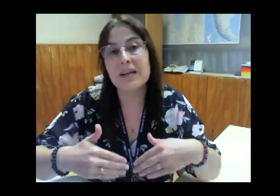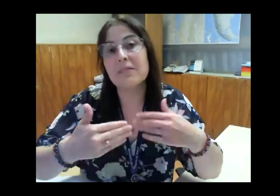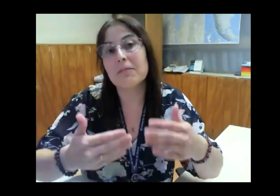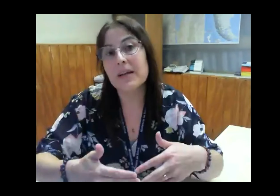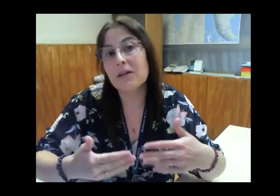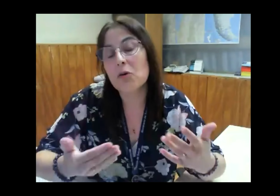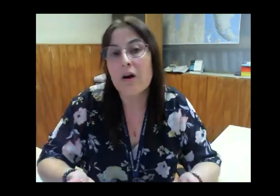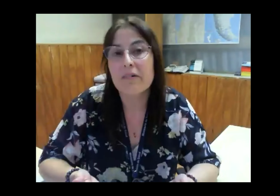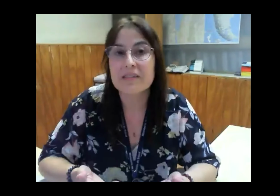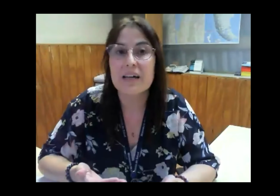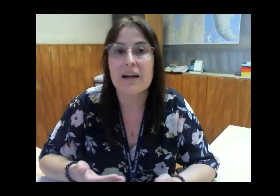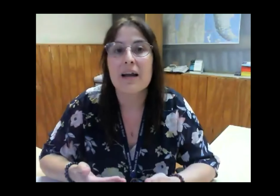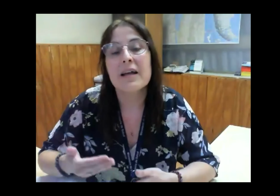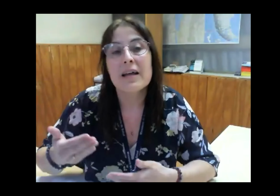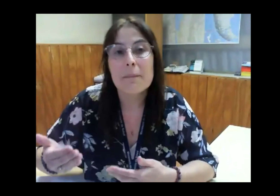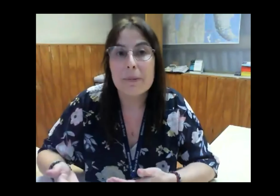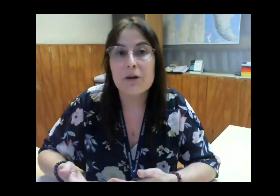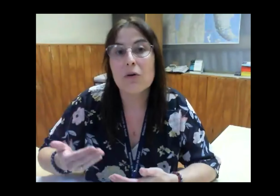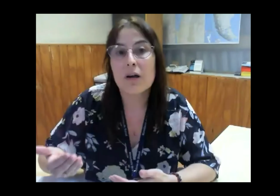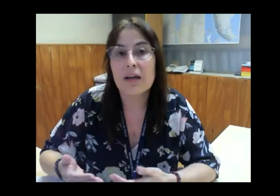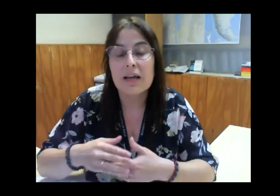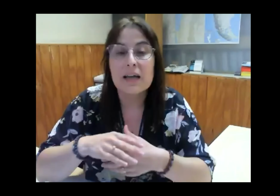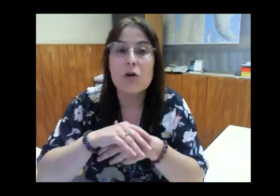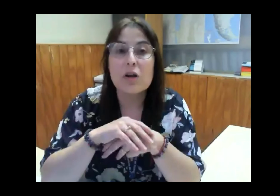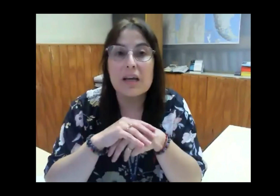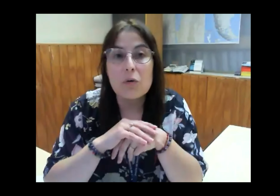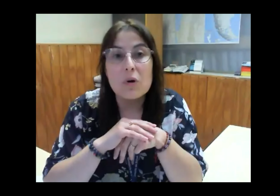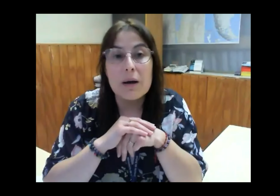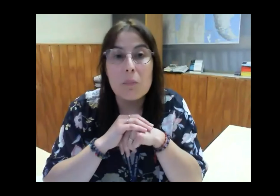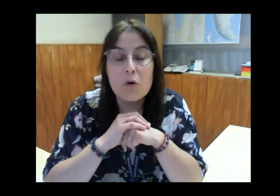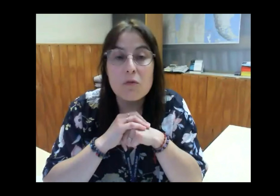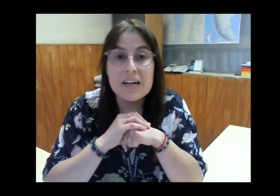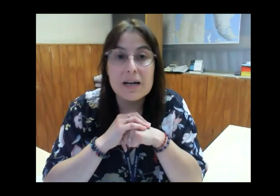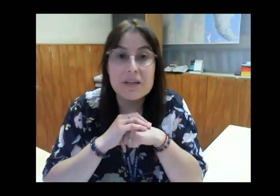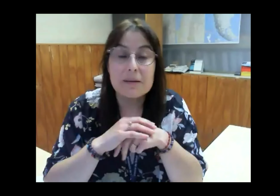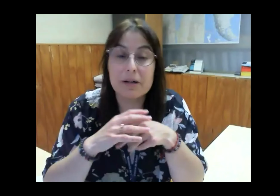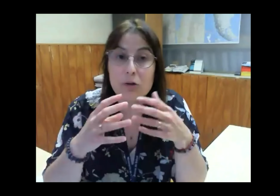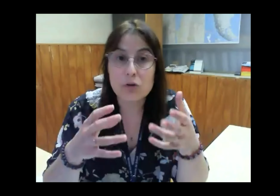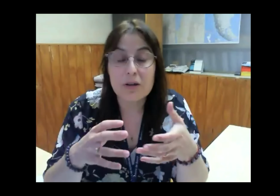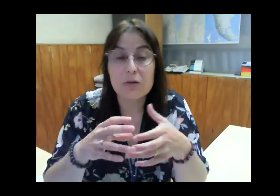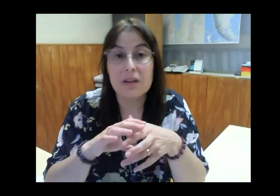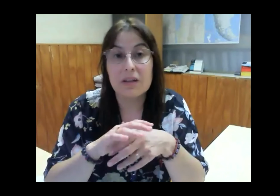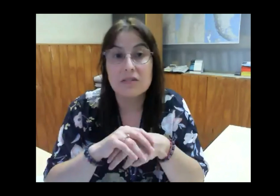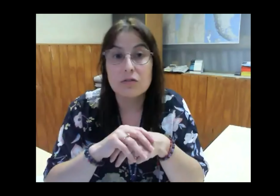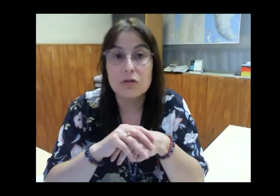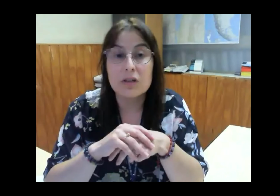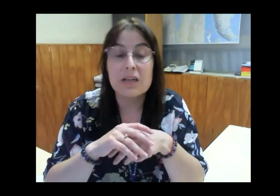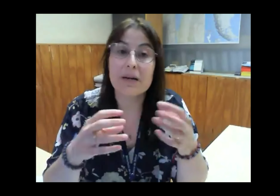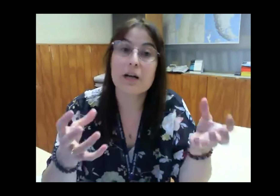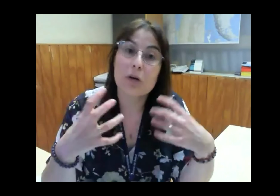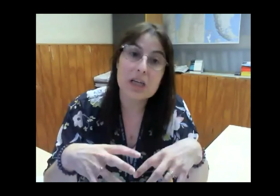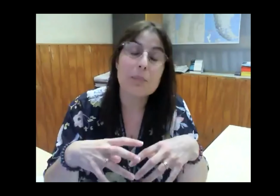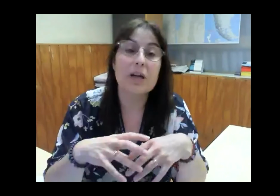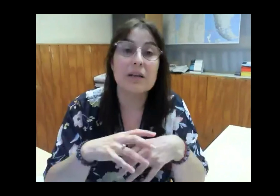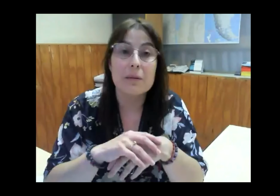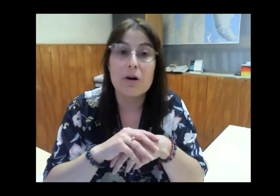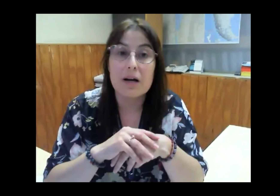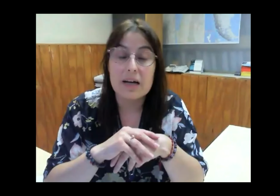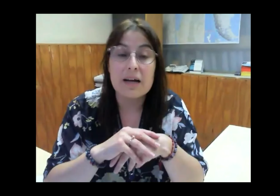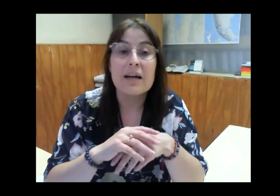como país ver cómo avanzar. Pero creo que es una muy buena herramienta para los tomadores de decisión y para los